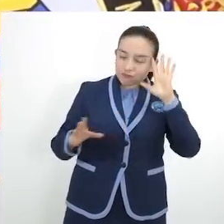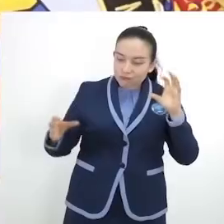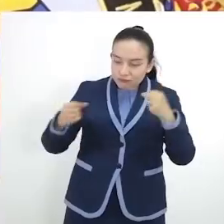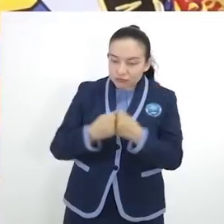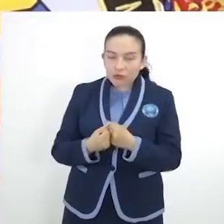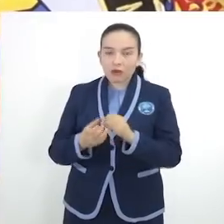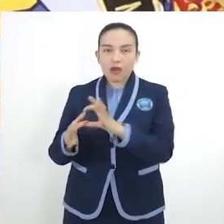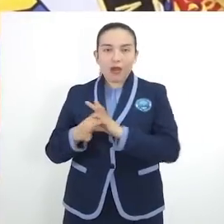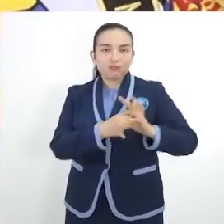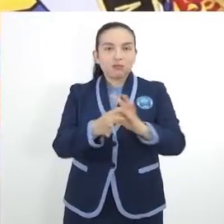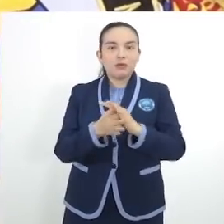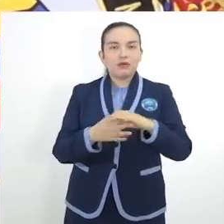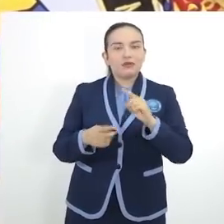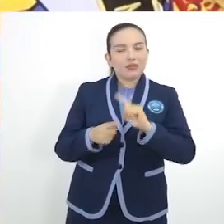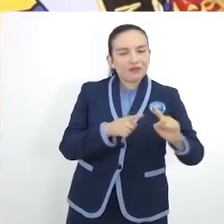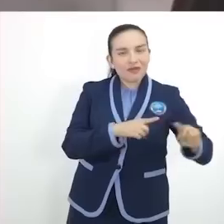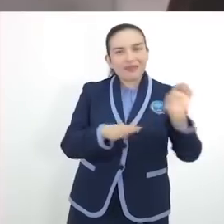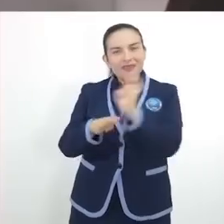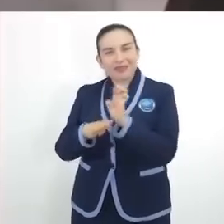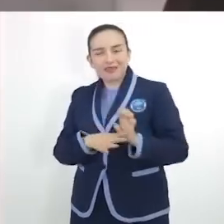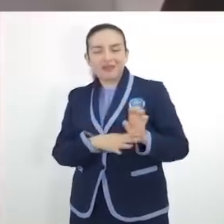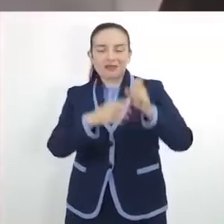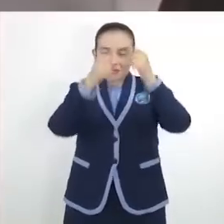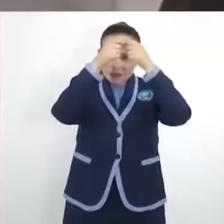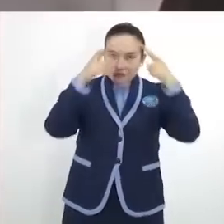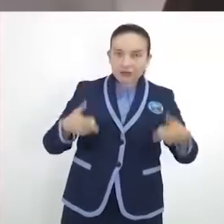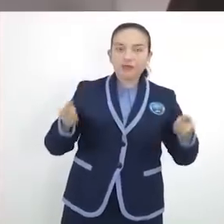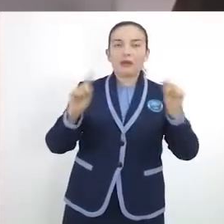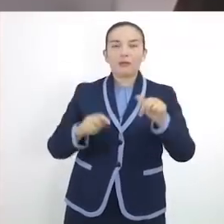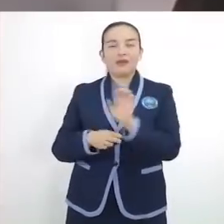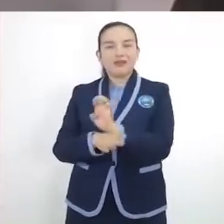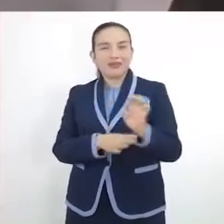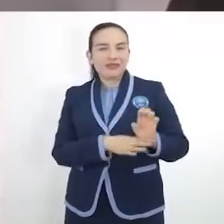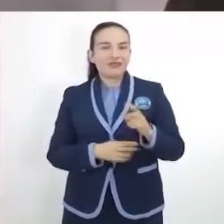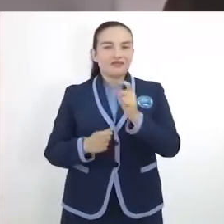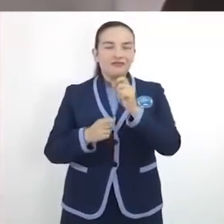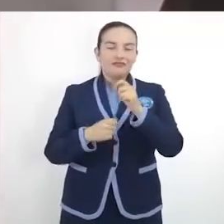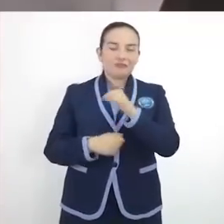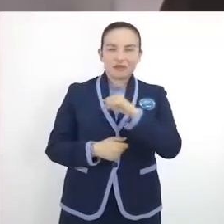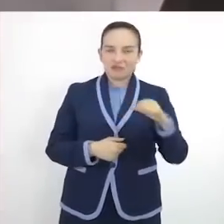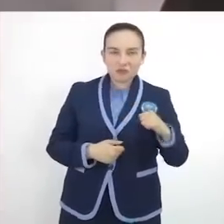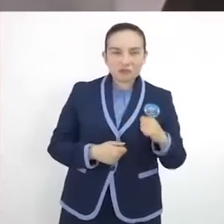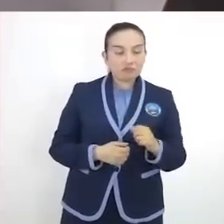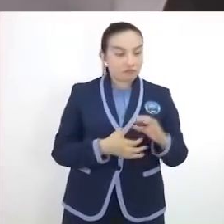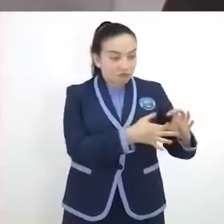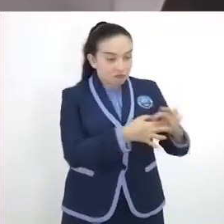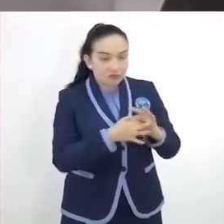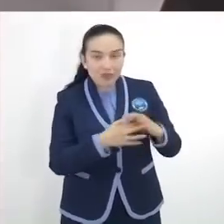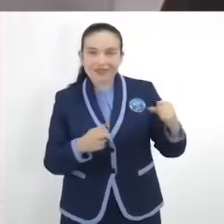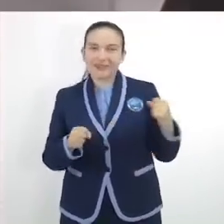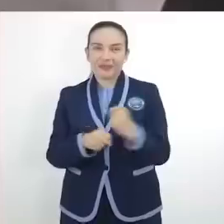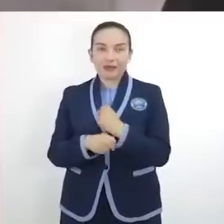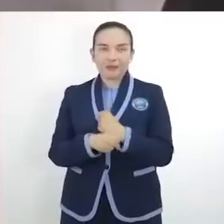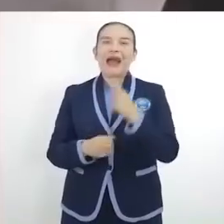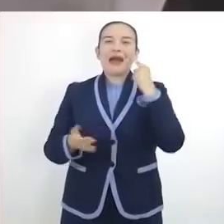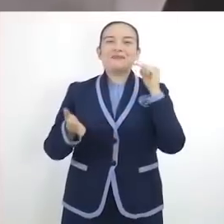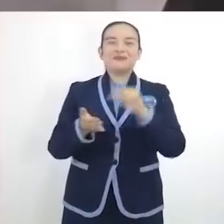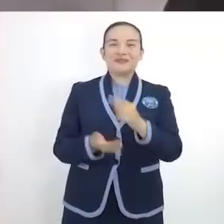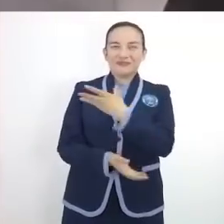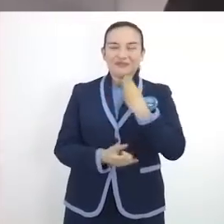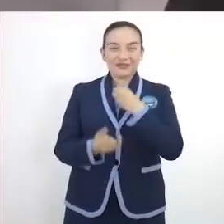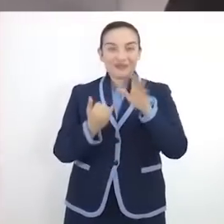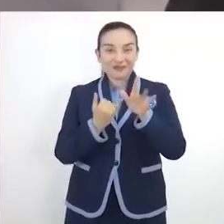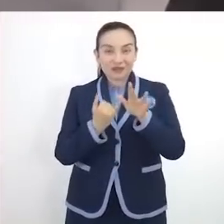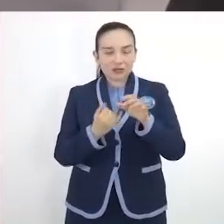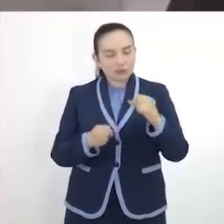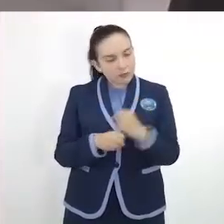de esfuerzos entre las instituciones públicas y privadas. De allí que nuestra labor social se